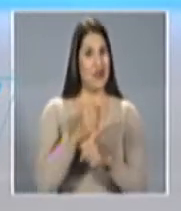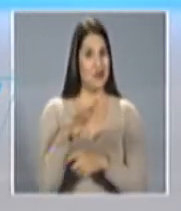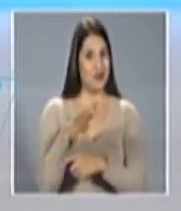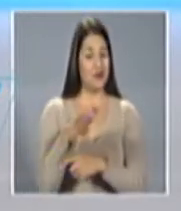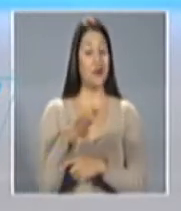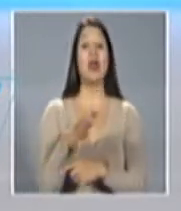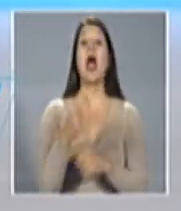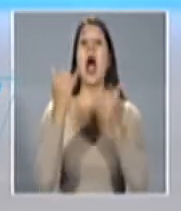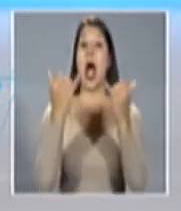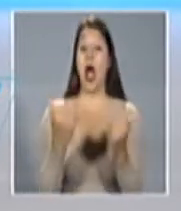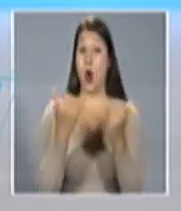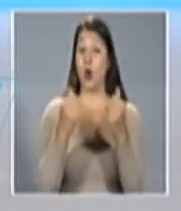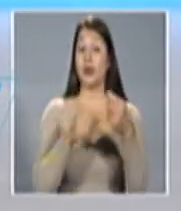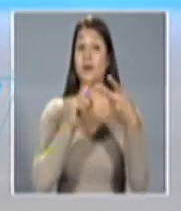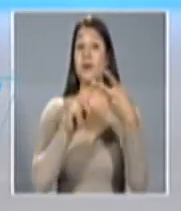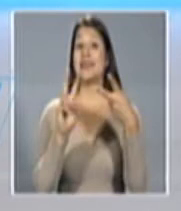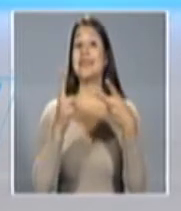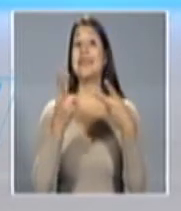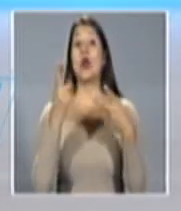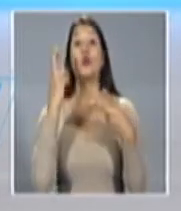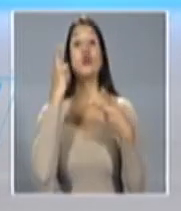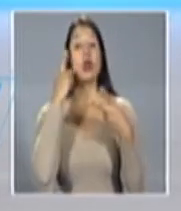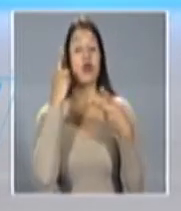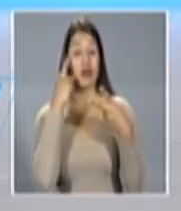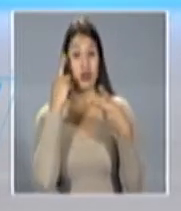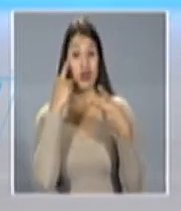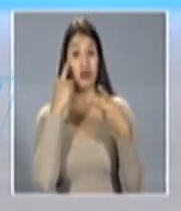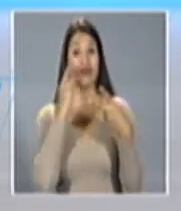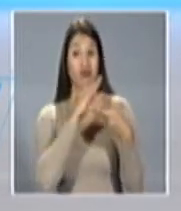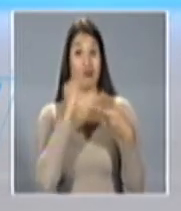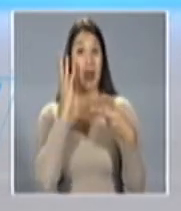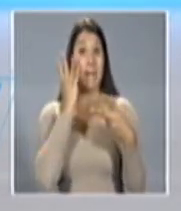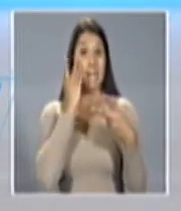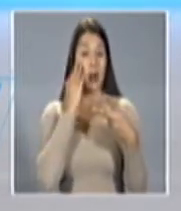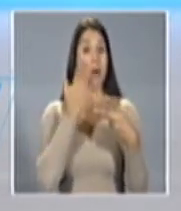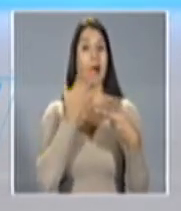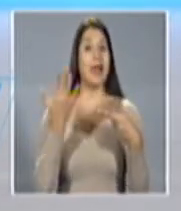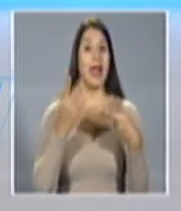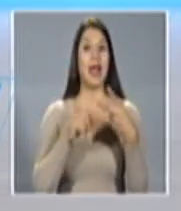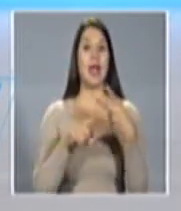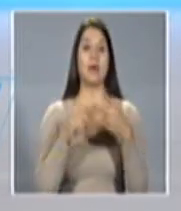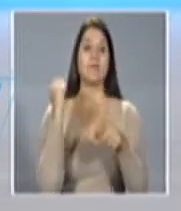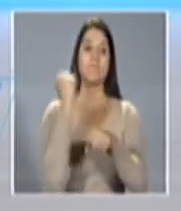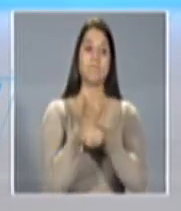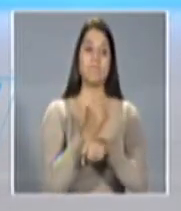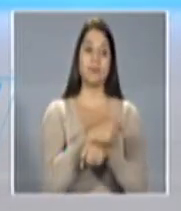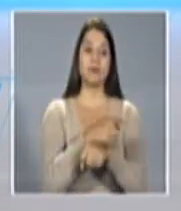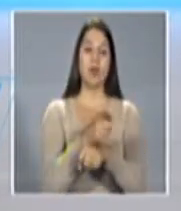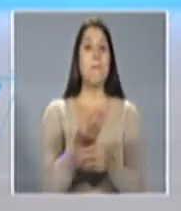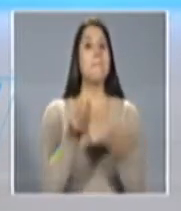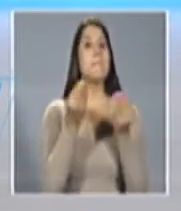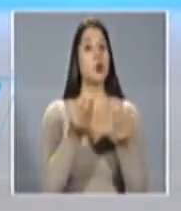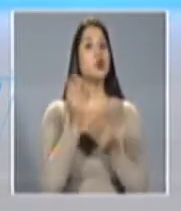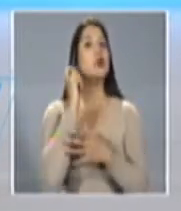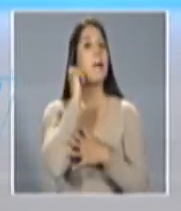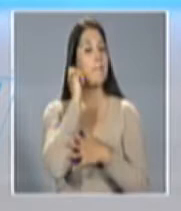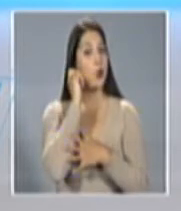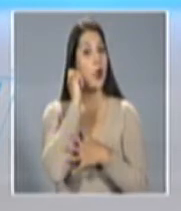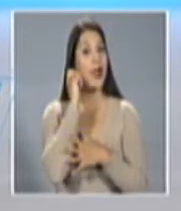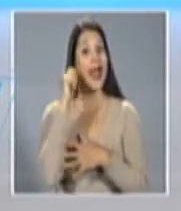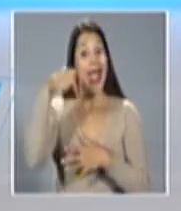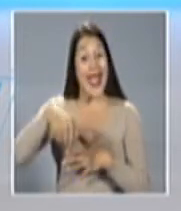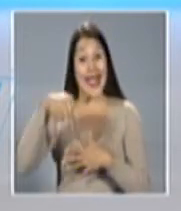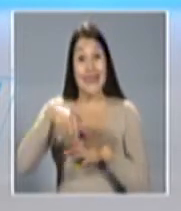fenómeno que está incidiendo y que es preocupante en esta cantidad de homicidios que llevamos a la fecha es el tema de los femicidios. A esta fecha llevamos